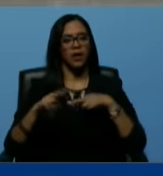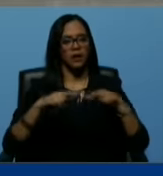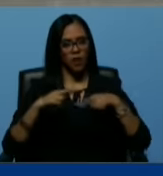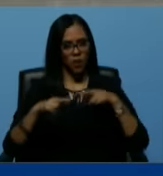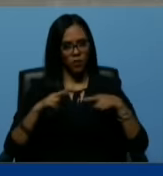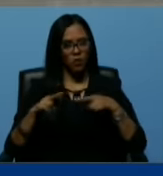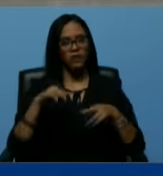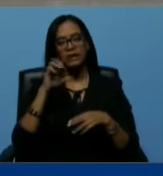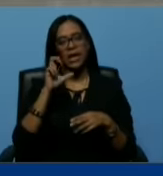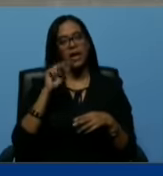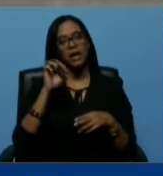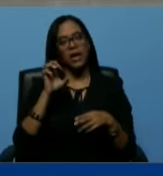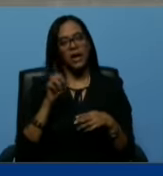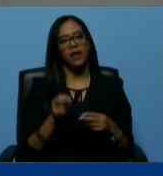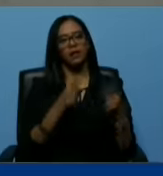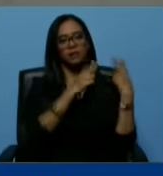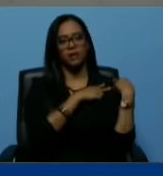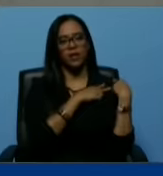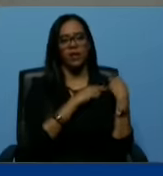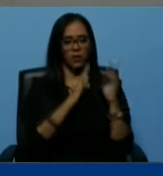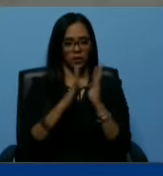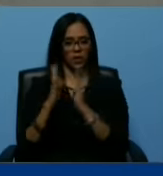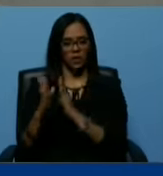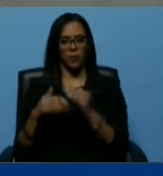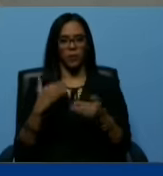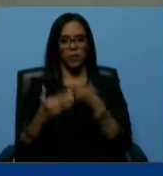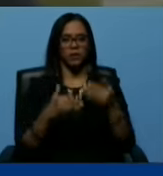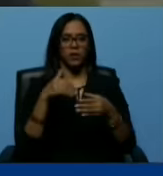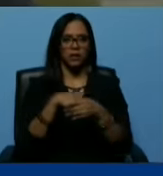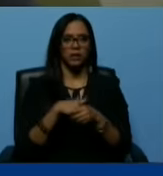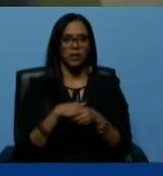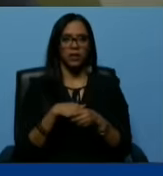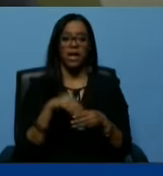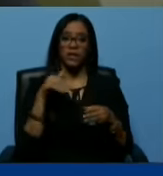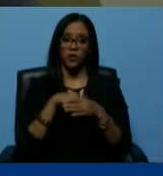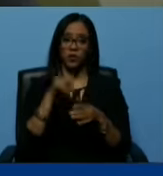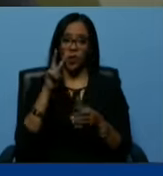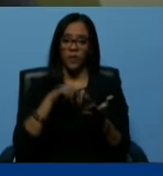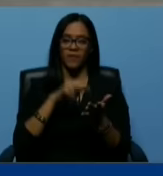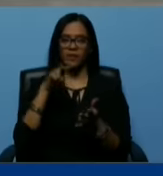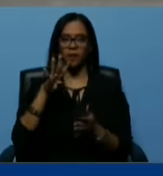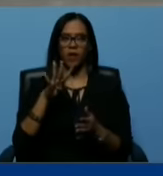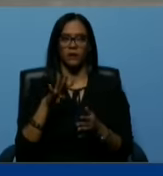la organización de este proceso eleccionario, elecciones 2024,